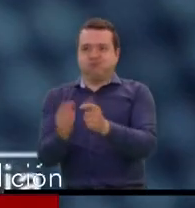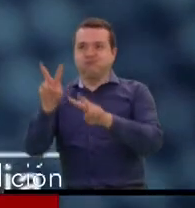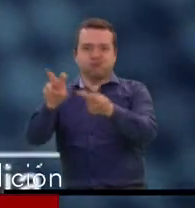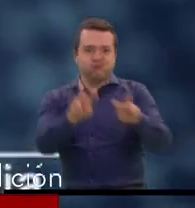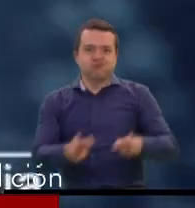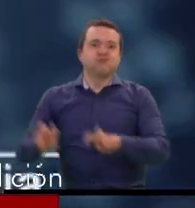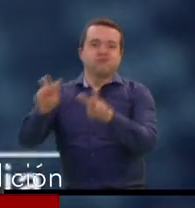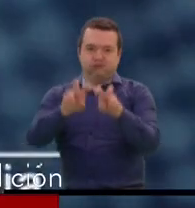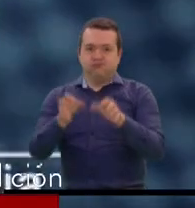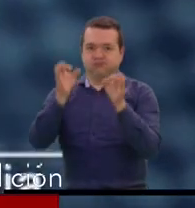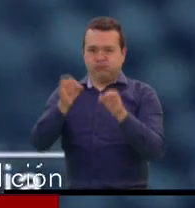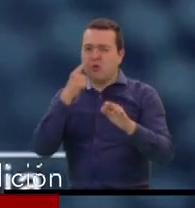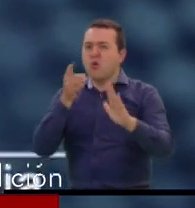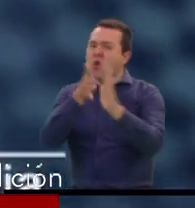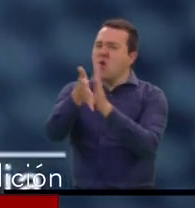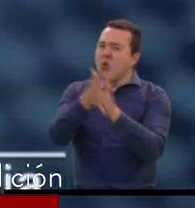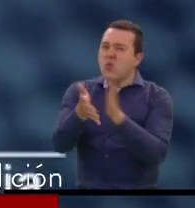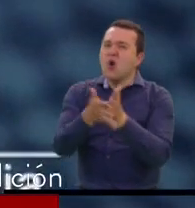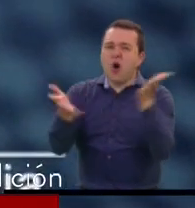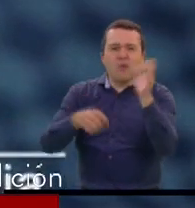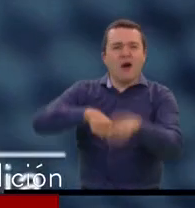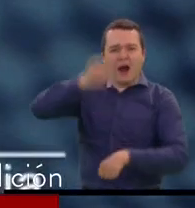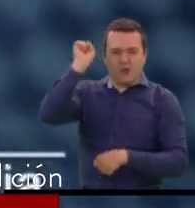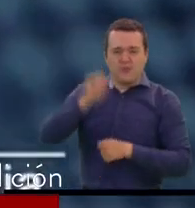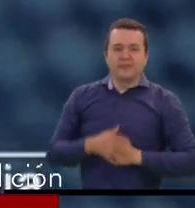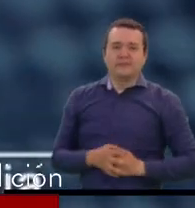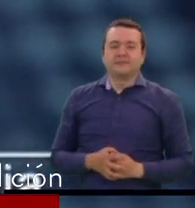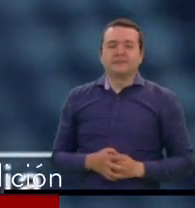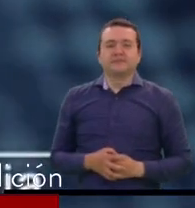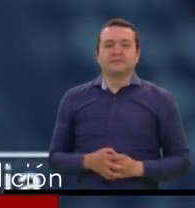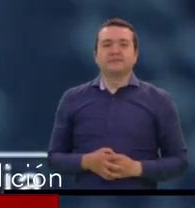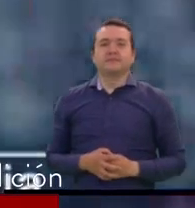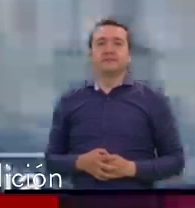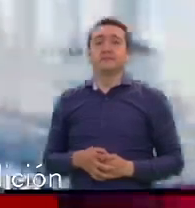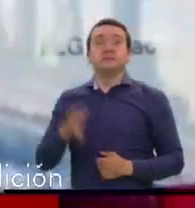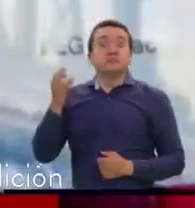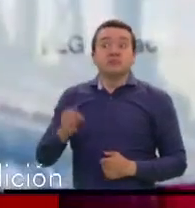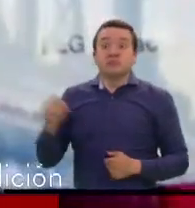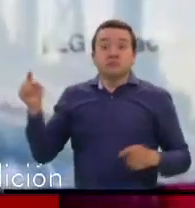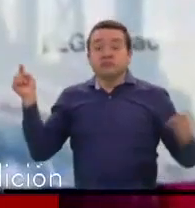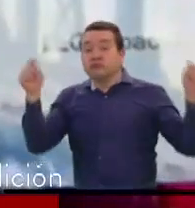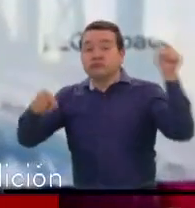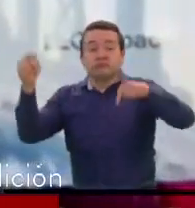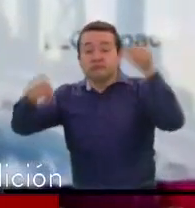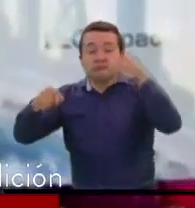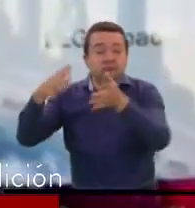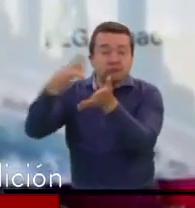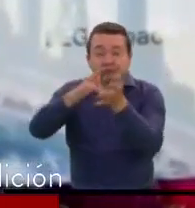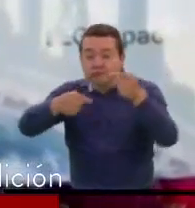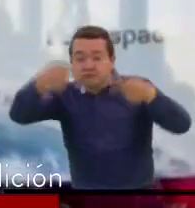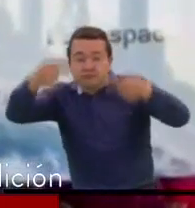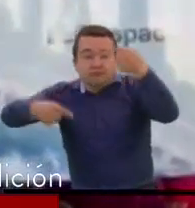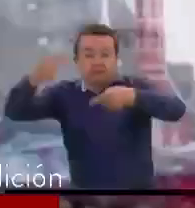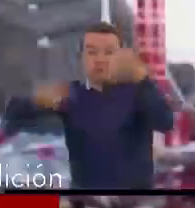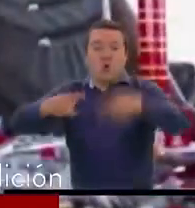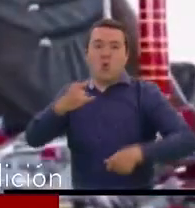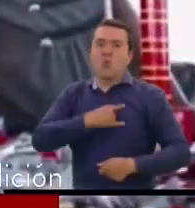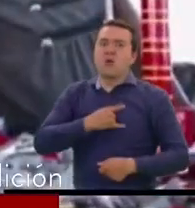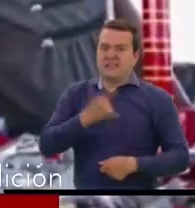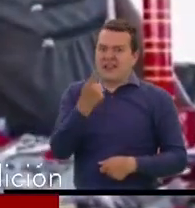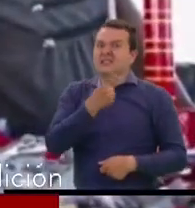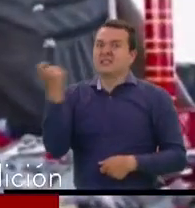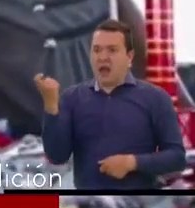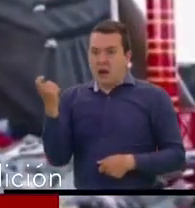STEM Engagement Award goes to un certamen en el que participaron 100 universidades del mundo, dentro de ellas muchas de renombre de